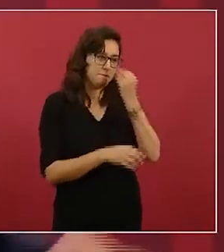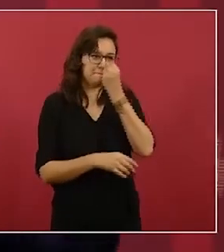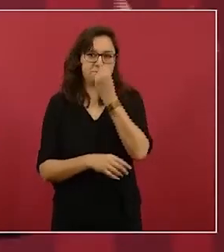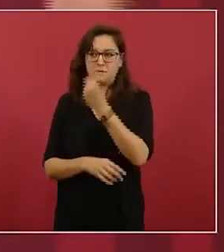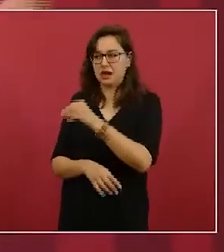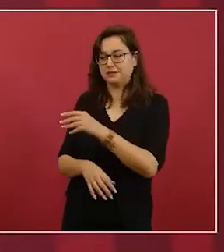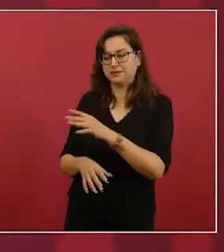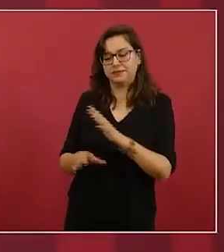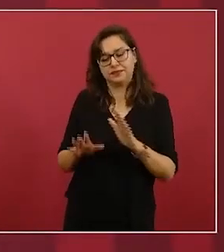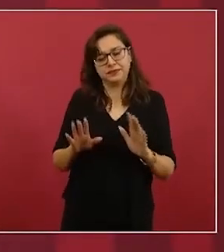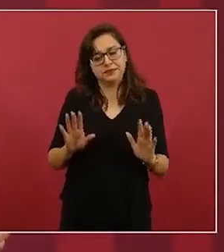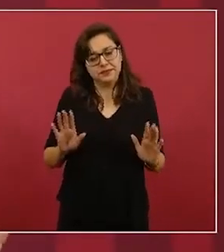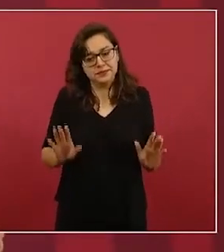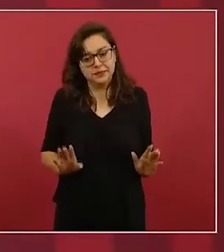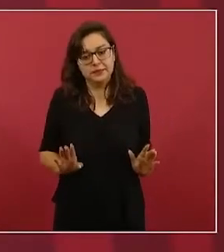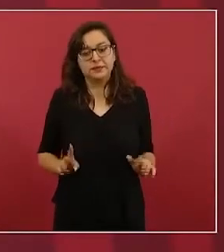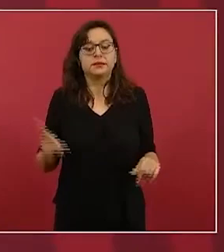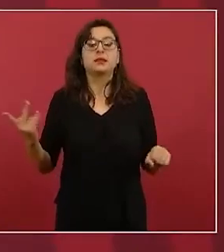y la receta